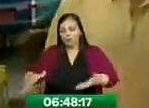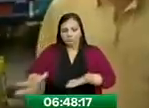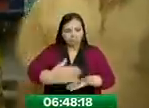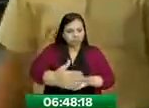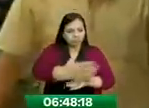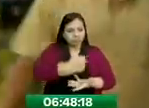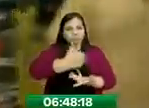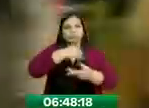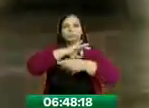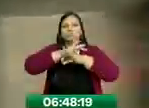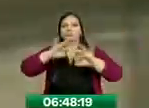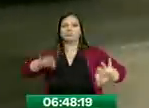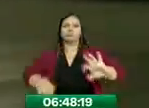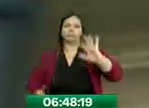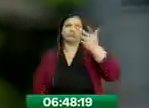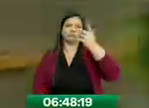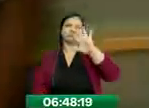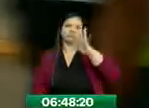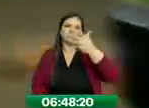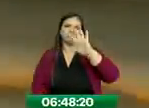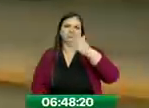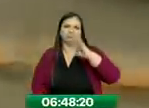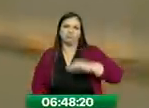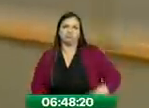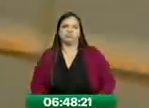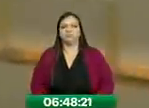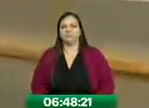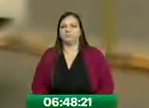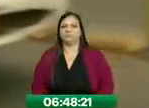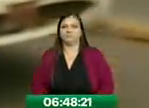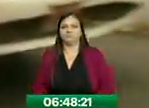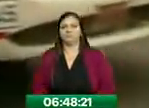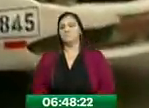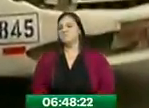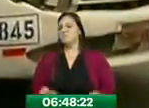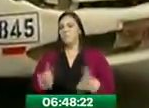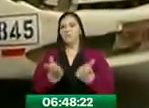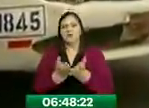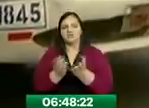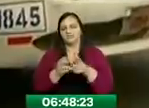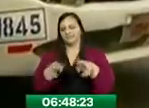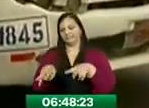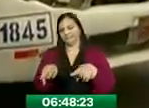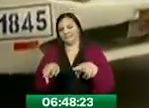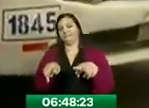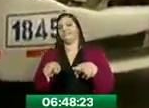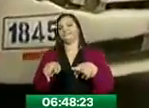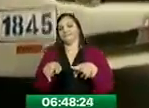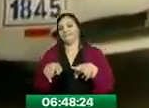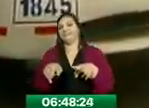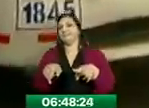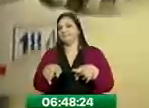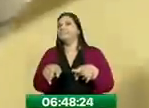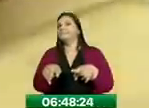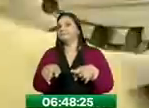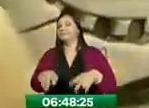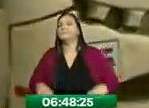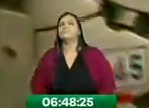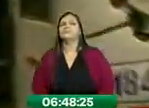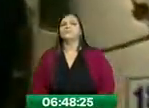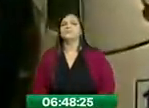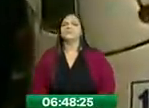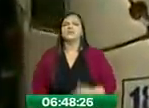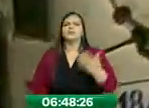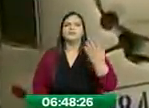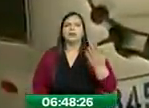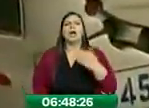no han cumplido con las disposiciones que están establecidas. Y eso nosotros lo vamos a disculpar. Nosotros le notificamos ya a los transportistas, a